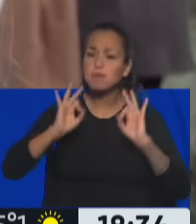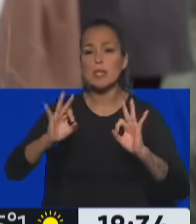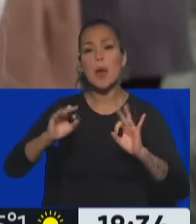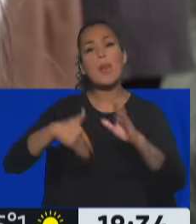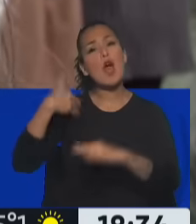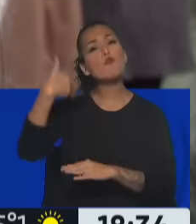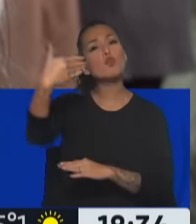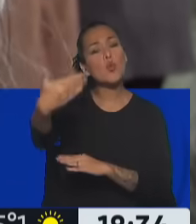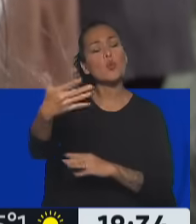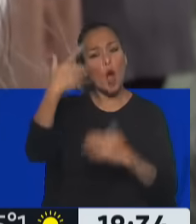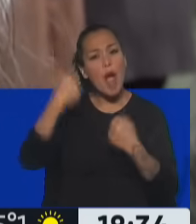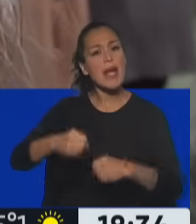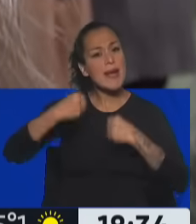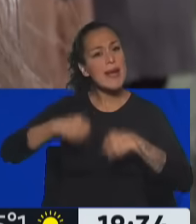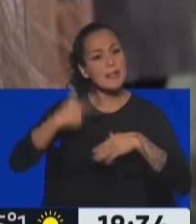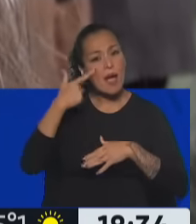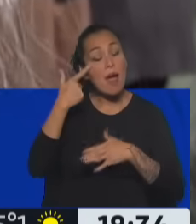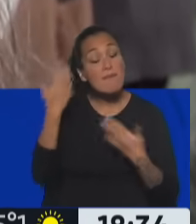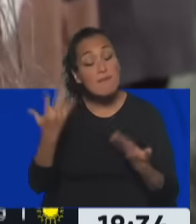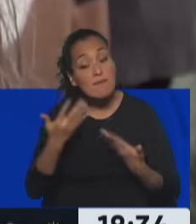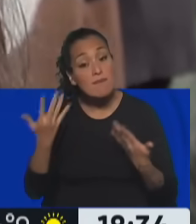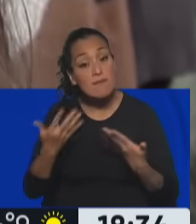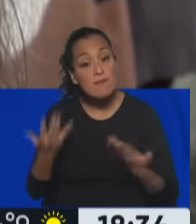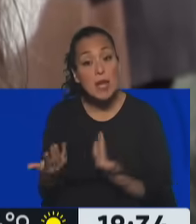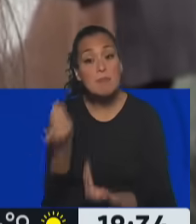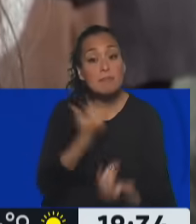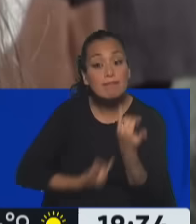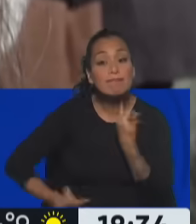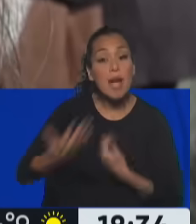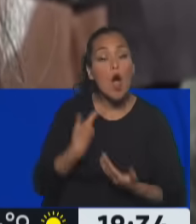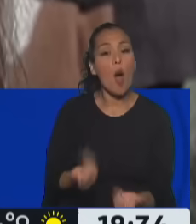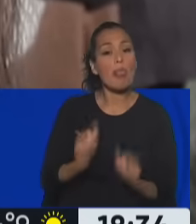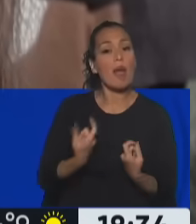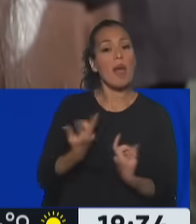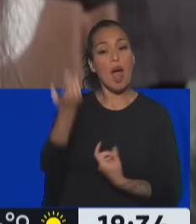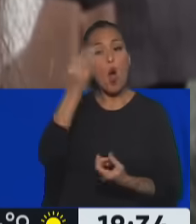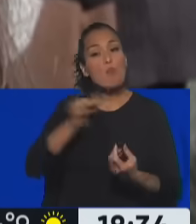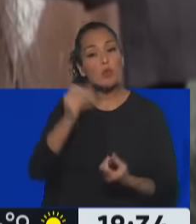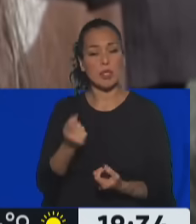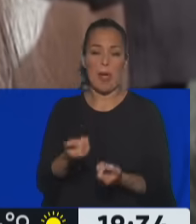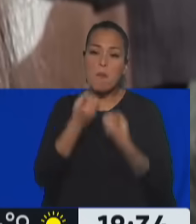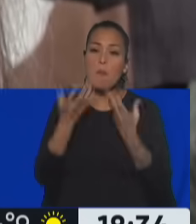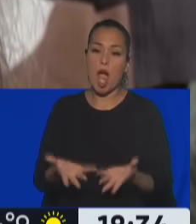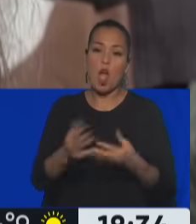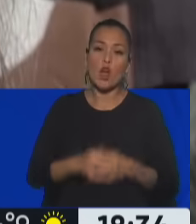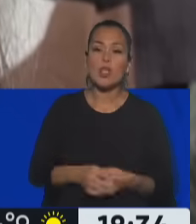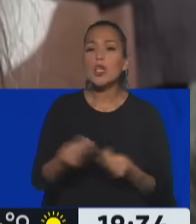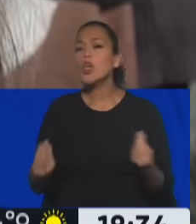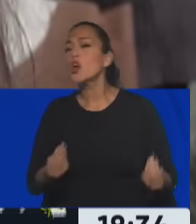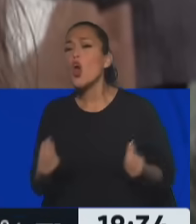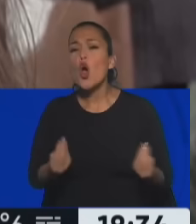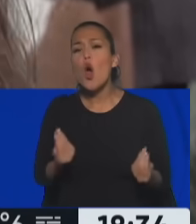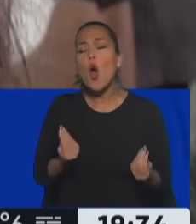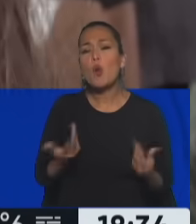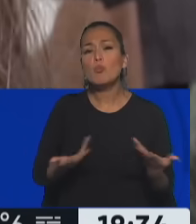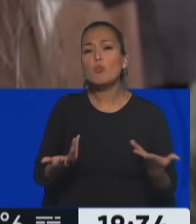futuros ejercicios tendríamos que tener esa oportunidad de que nos informen mejor cómo vamos a